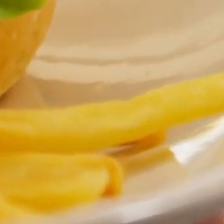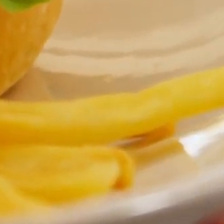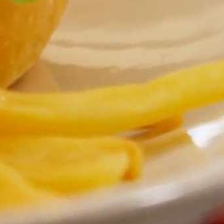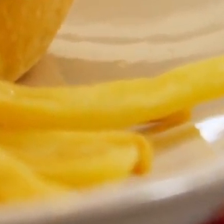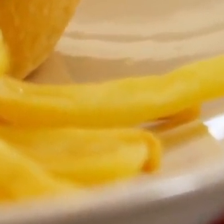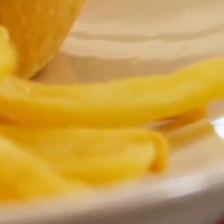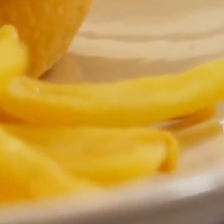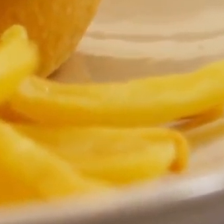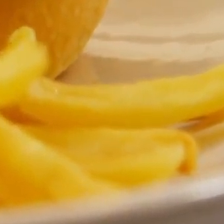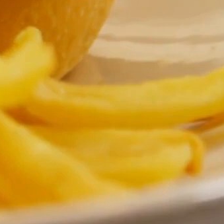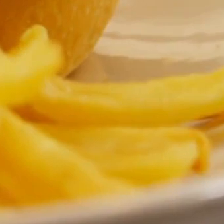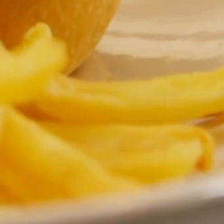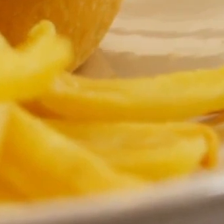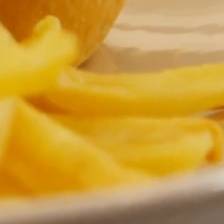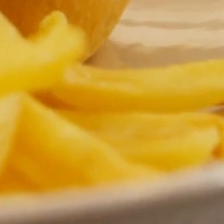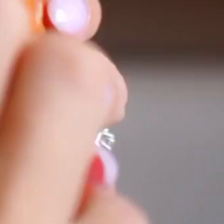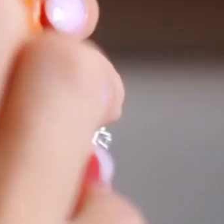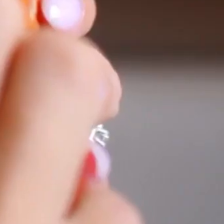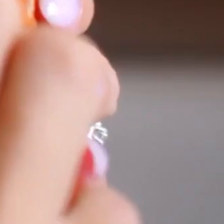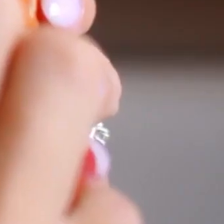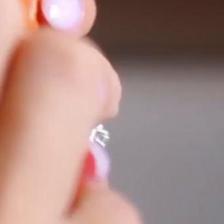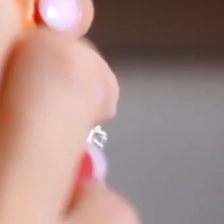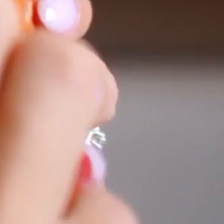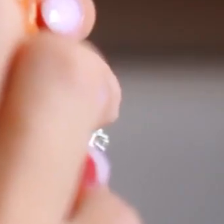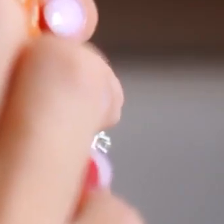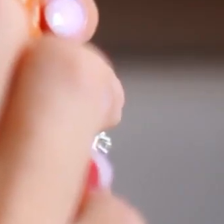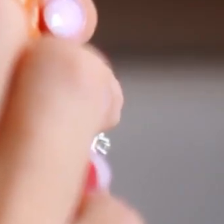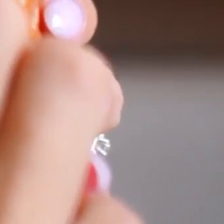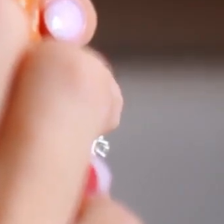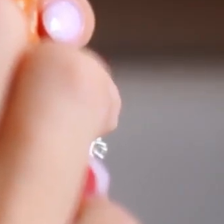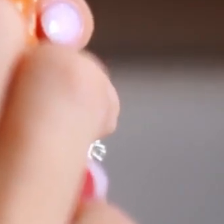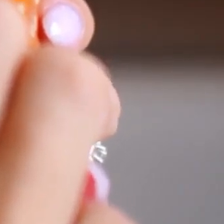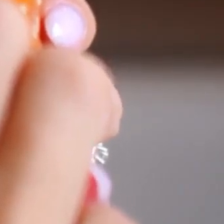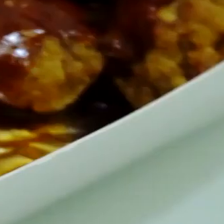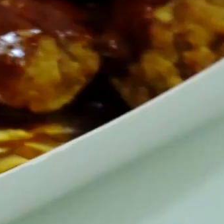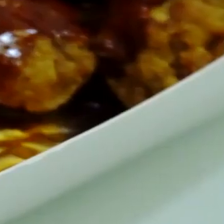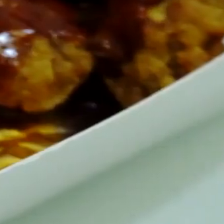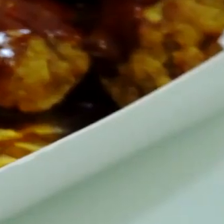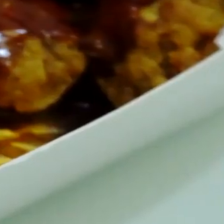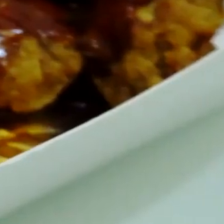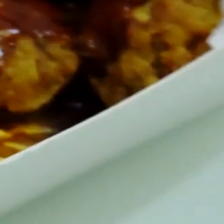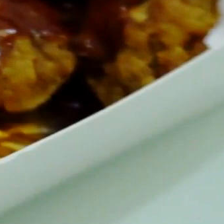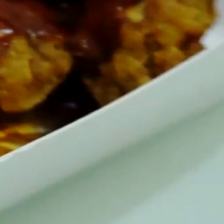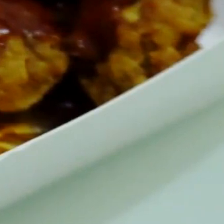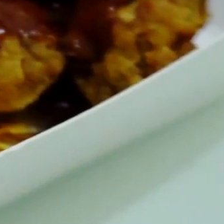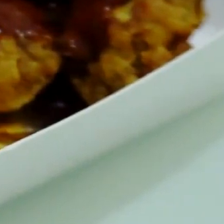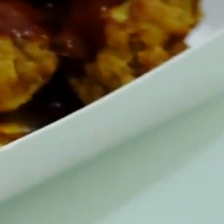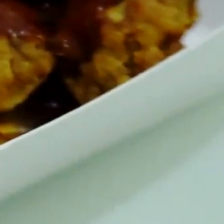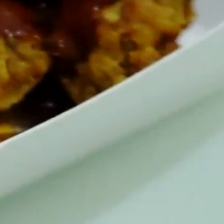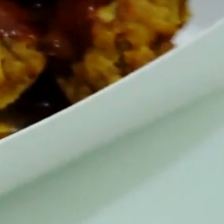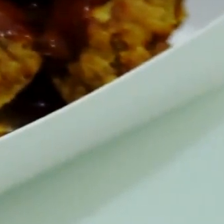metabólicos y biomarcadores inflamatorios. Uno de los resultados fue la asociación entre un mayor consumo de